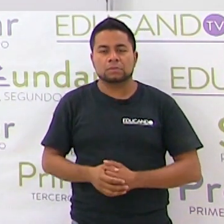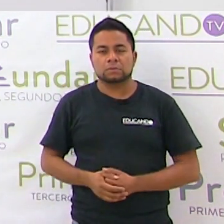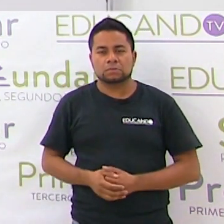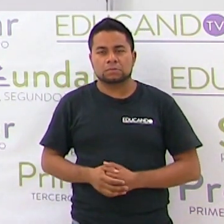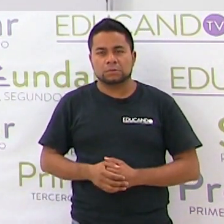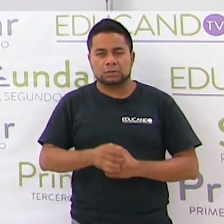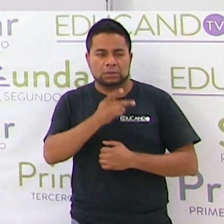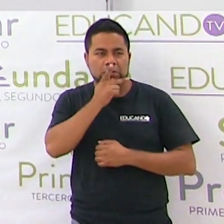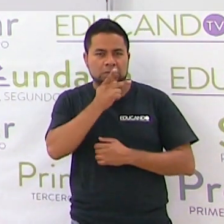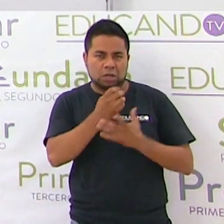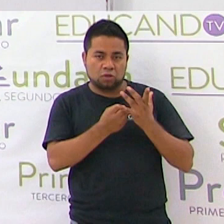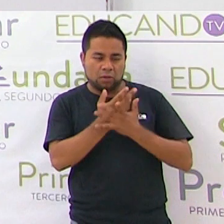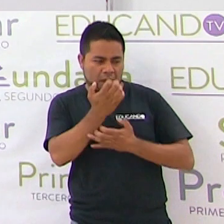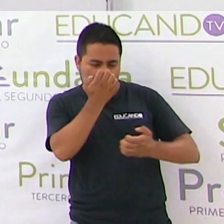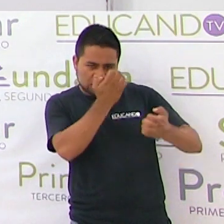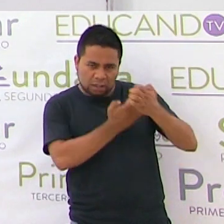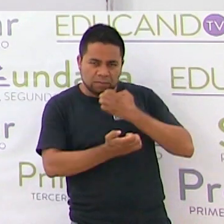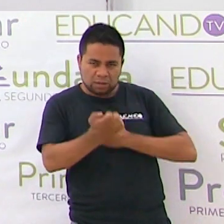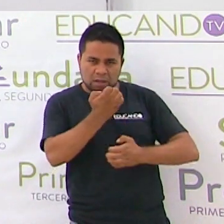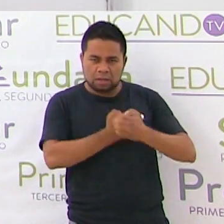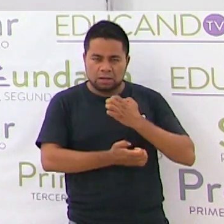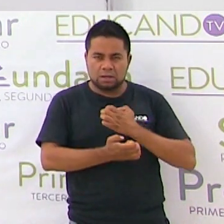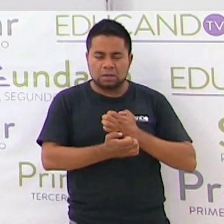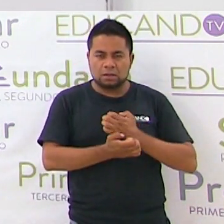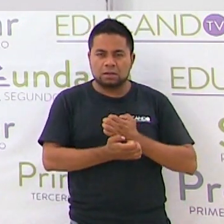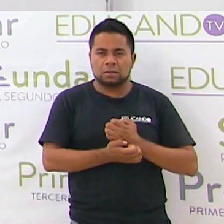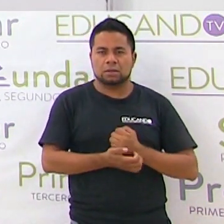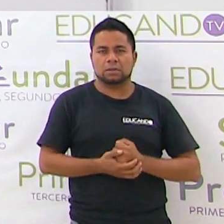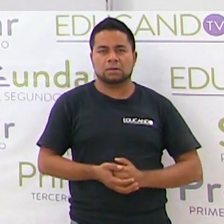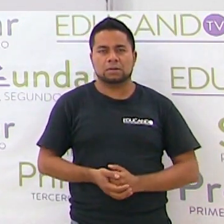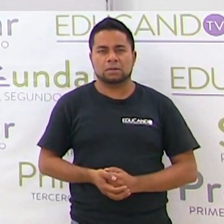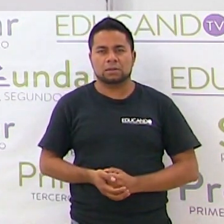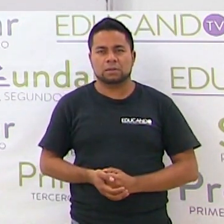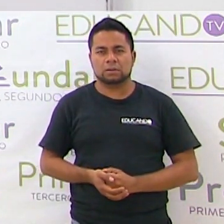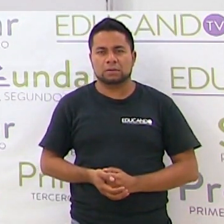la misma palabra, examinar los